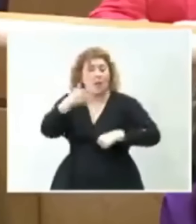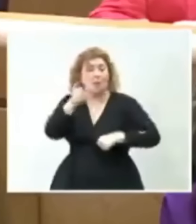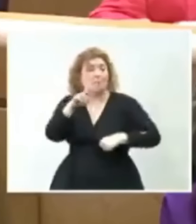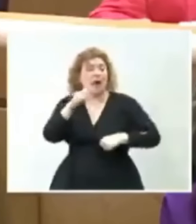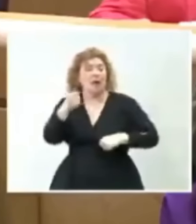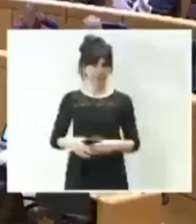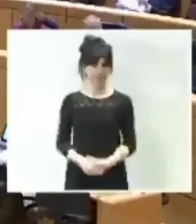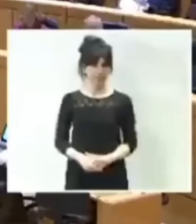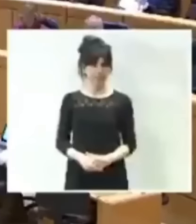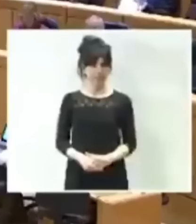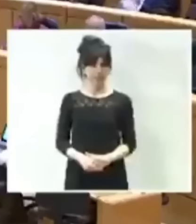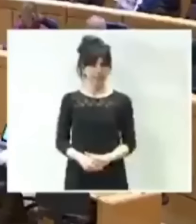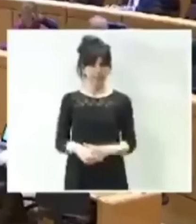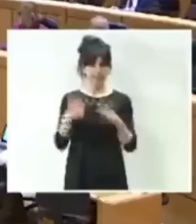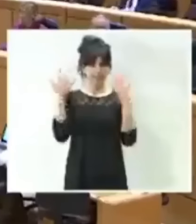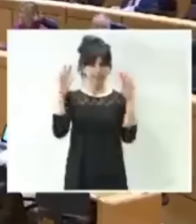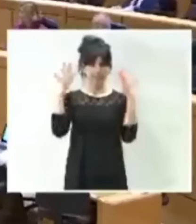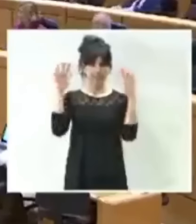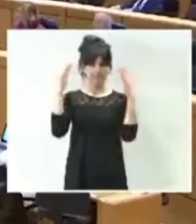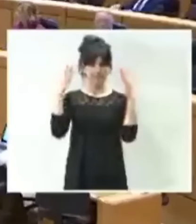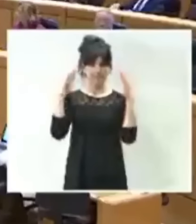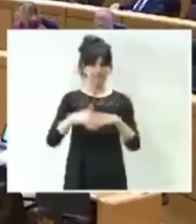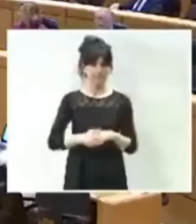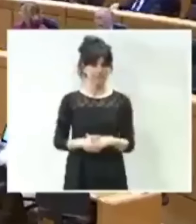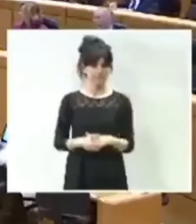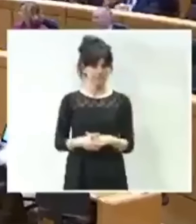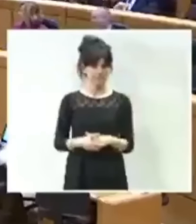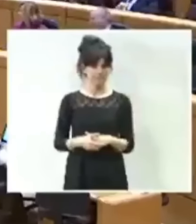lo que nosotros trabajamos.